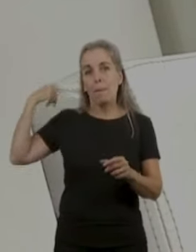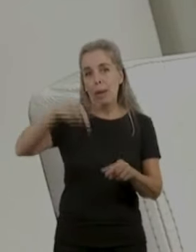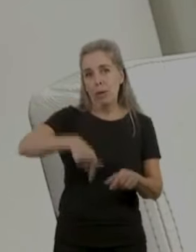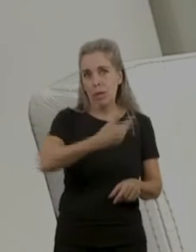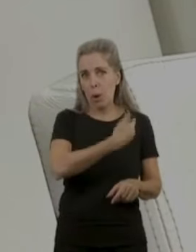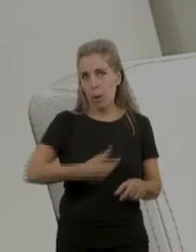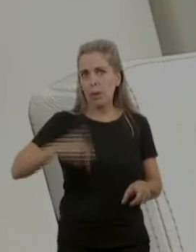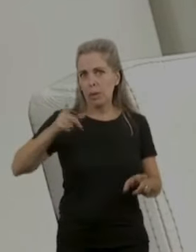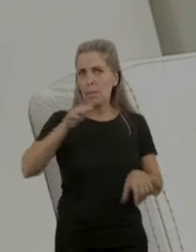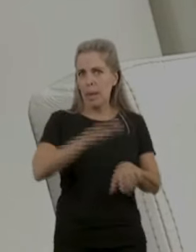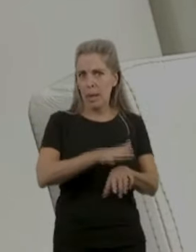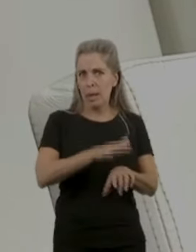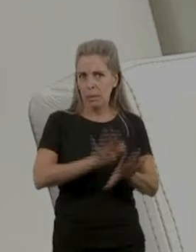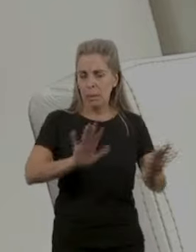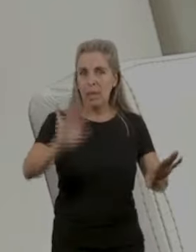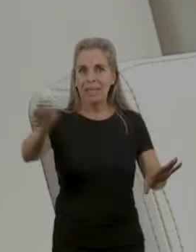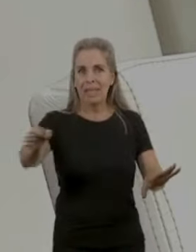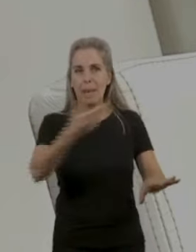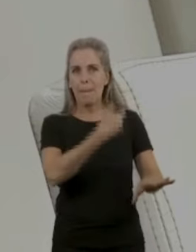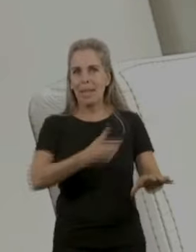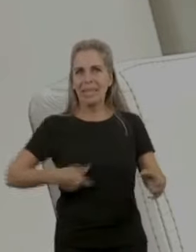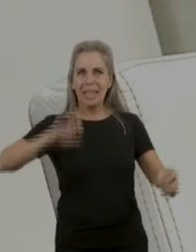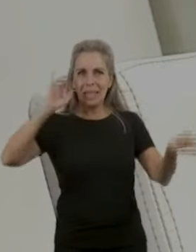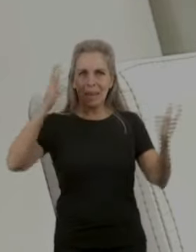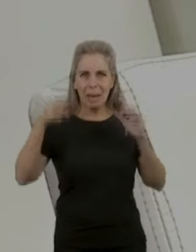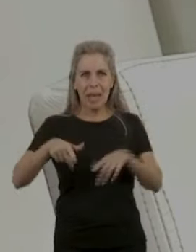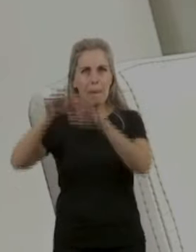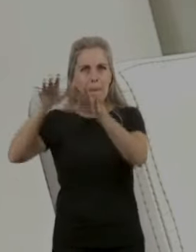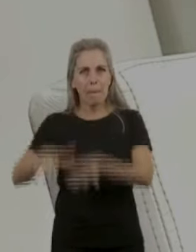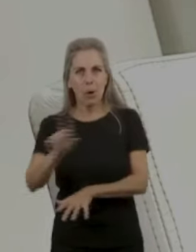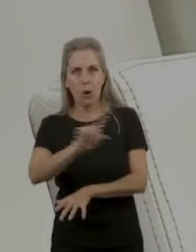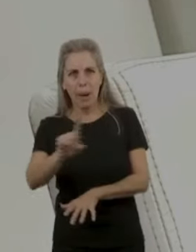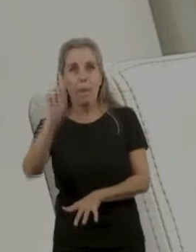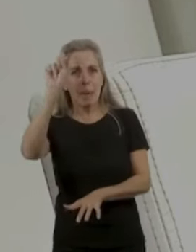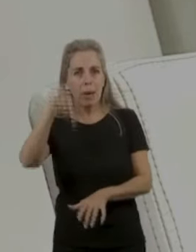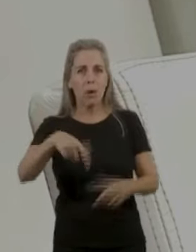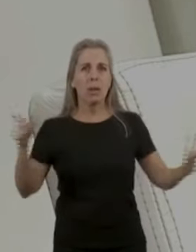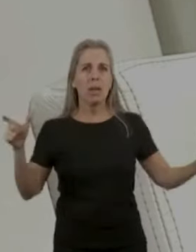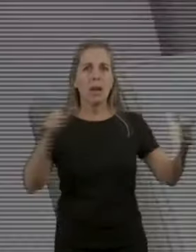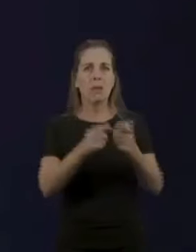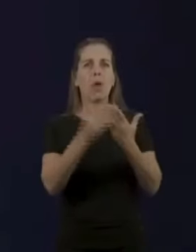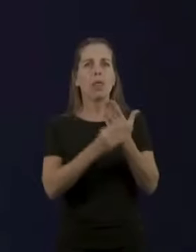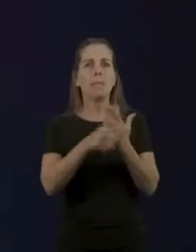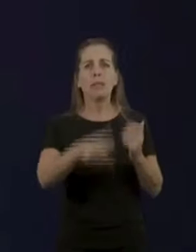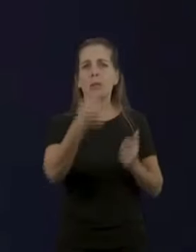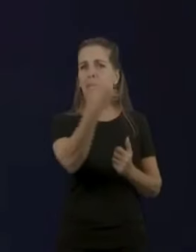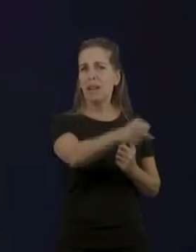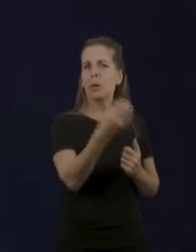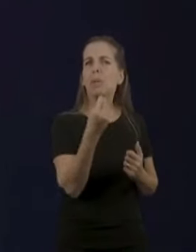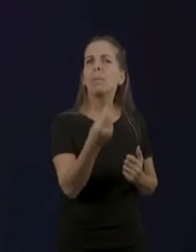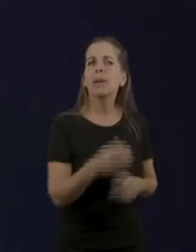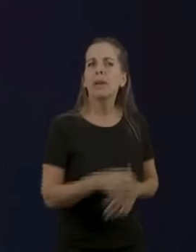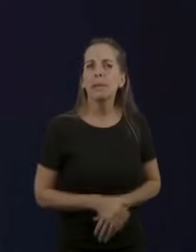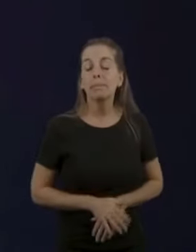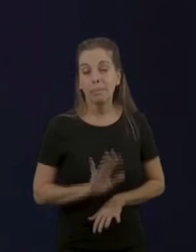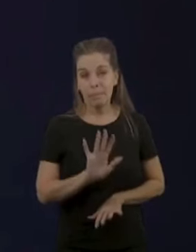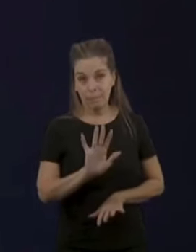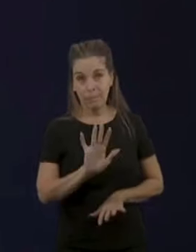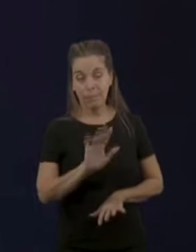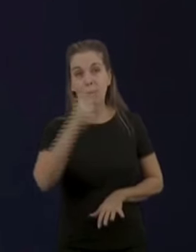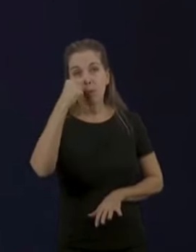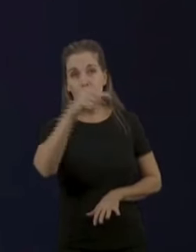entiendo que no adhirió al paro el presidente pero te quería preguntar este Por qué faltó a la reunión de gabinete bueno el empiezo por el final